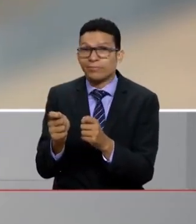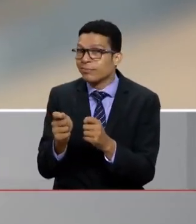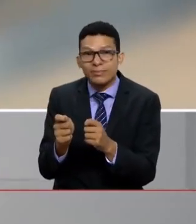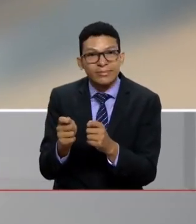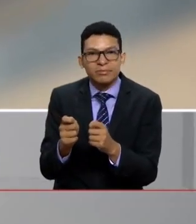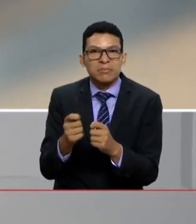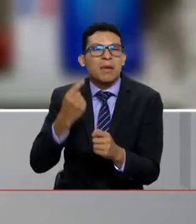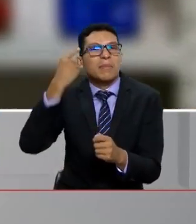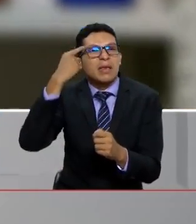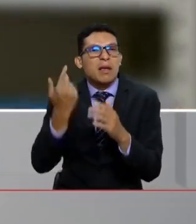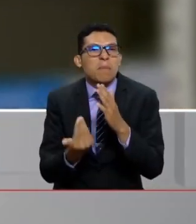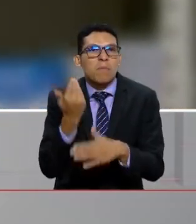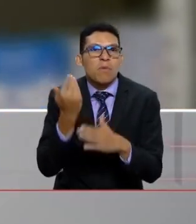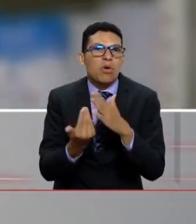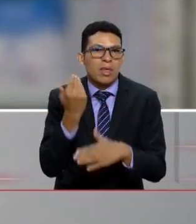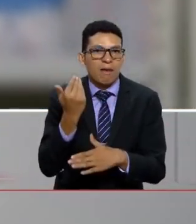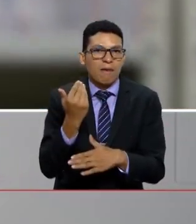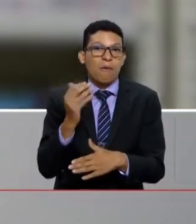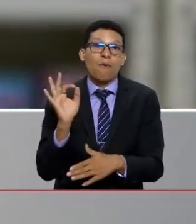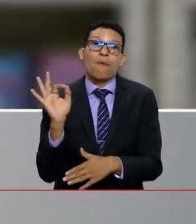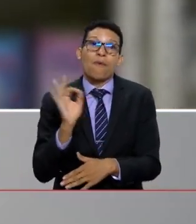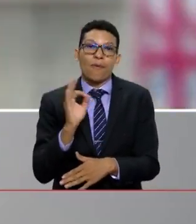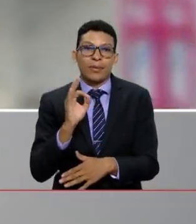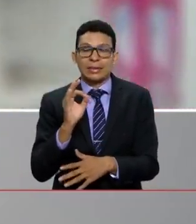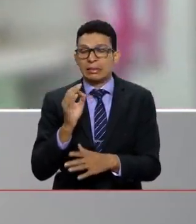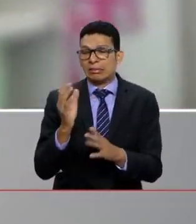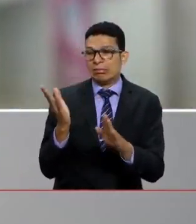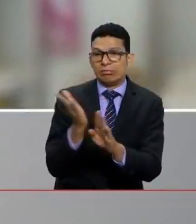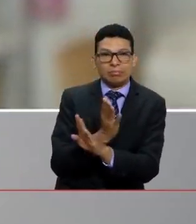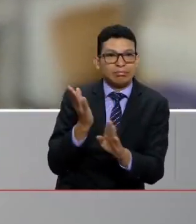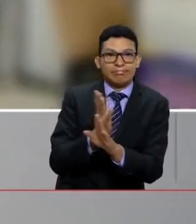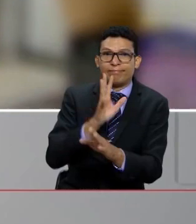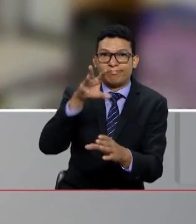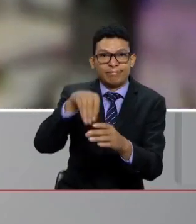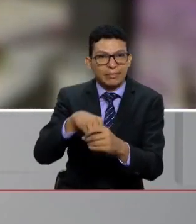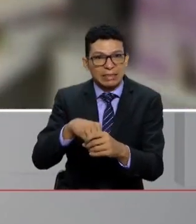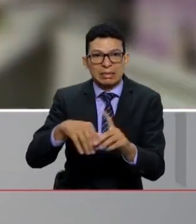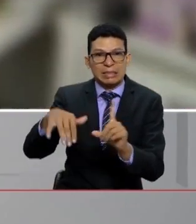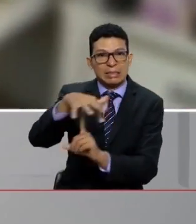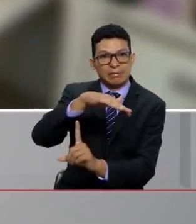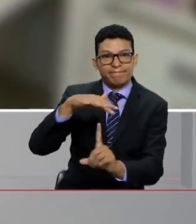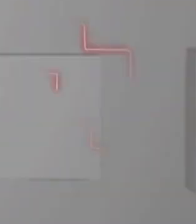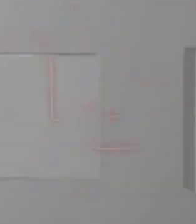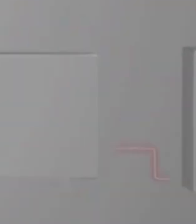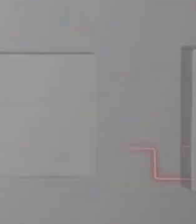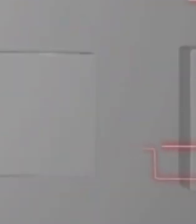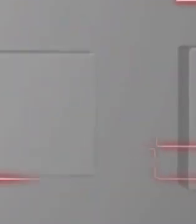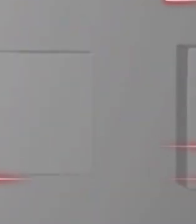por moda o por enfrentar los problemas que se presentan en sus entornos.